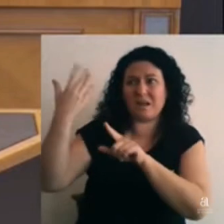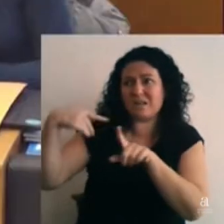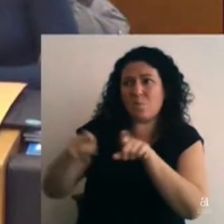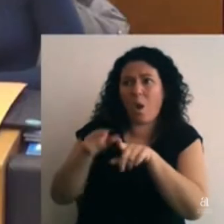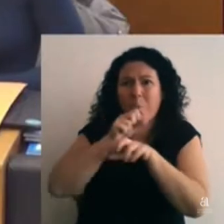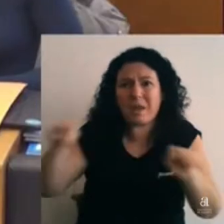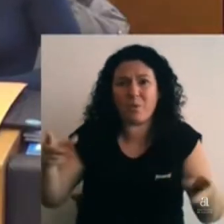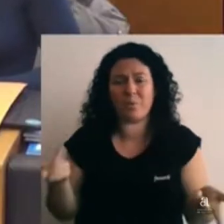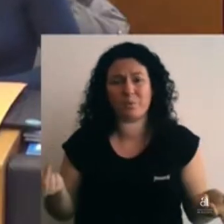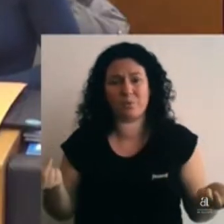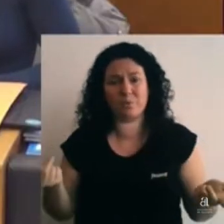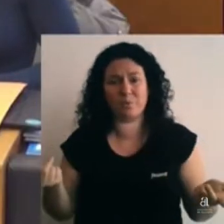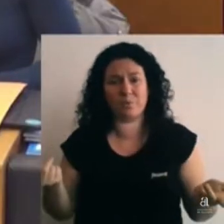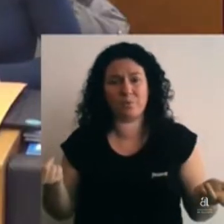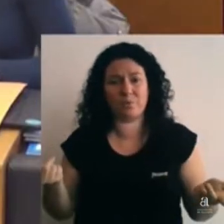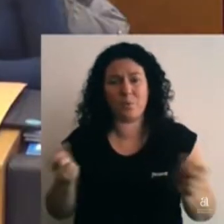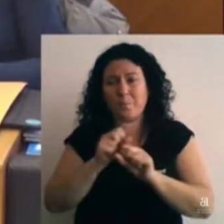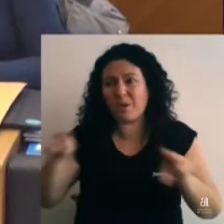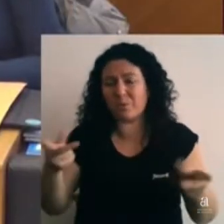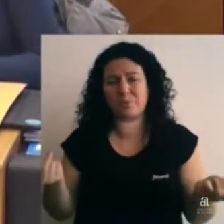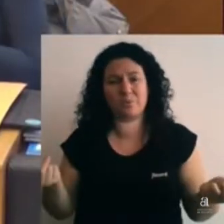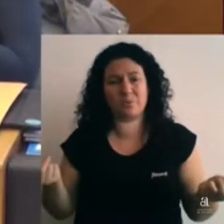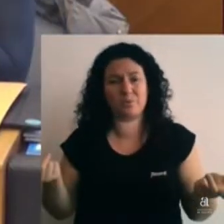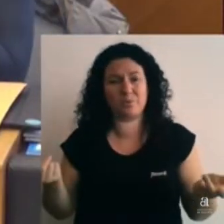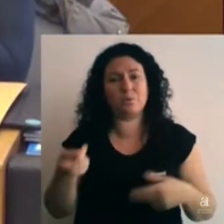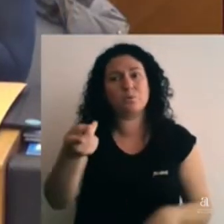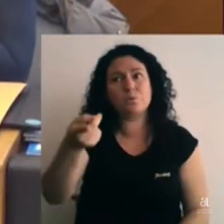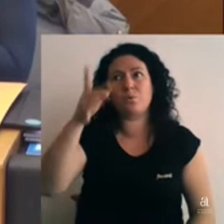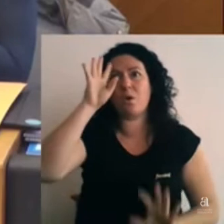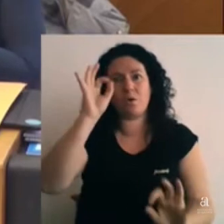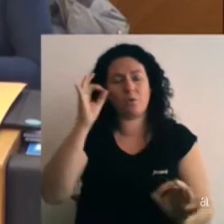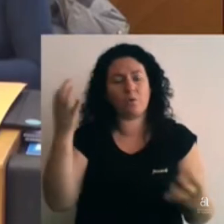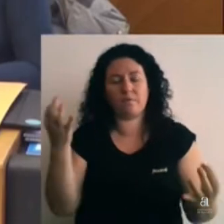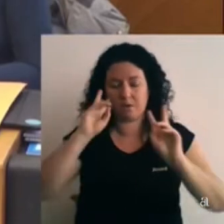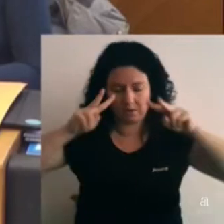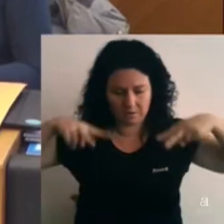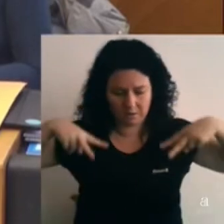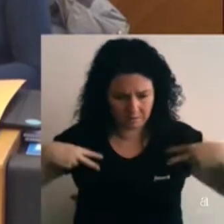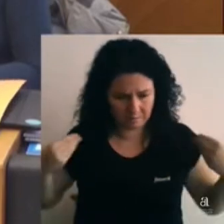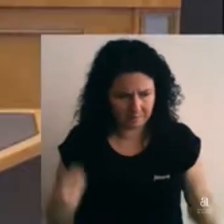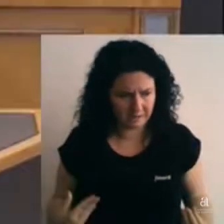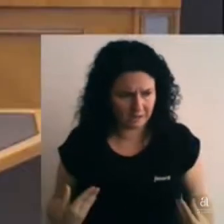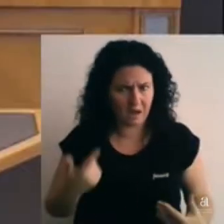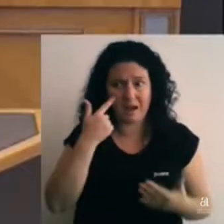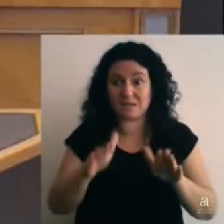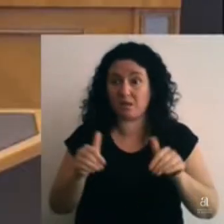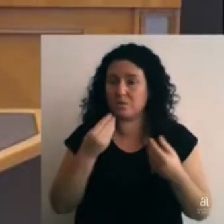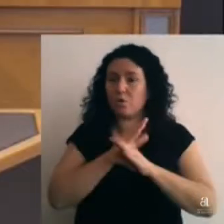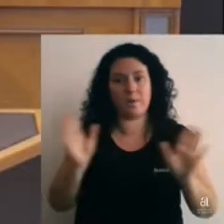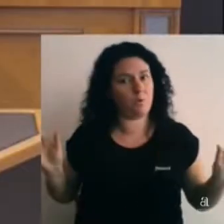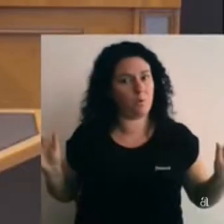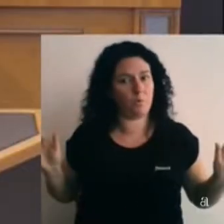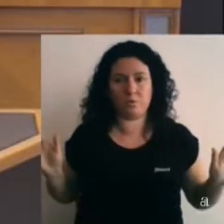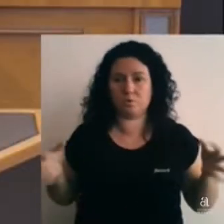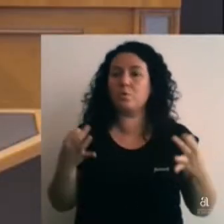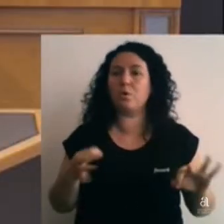Yo creo que en sensatez, en sentido común, ustedes deberían de ver la posición de la abstención como la más normal para seguir